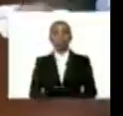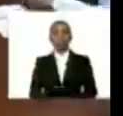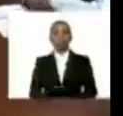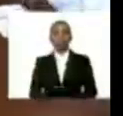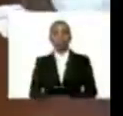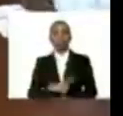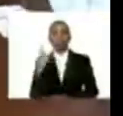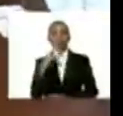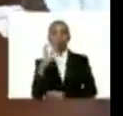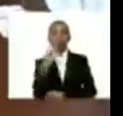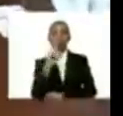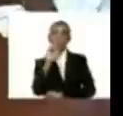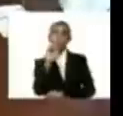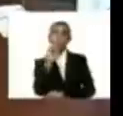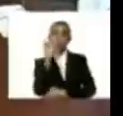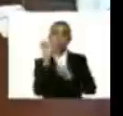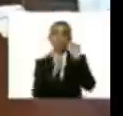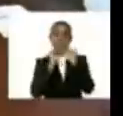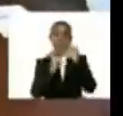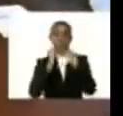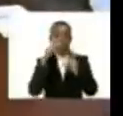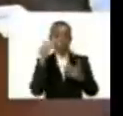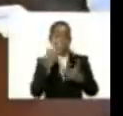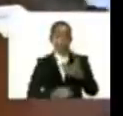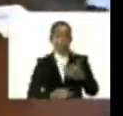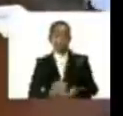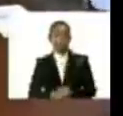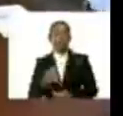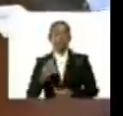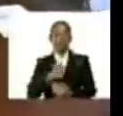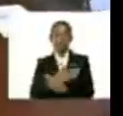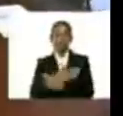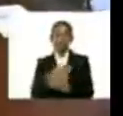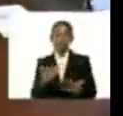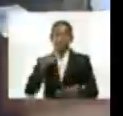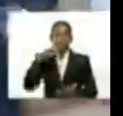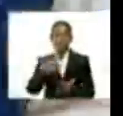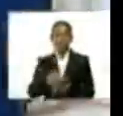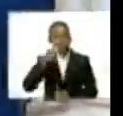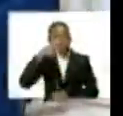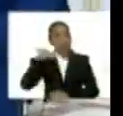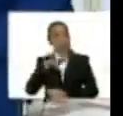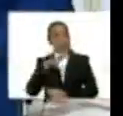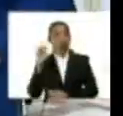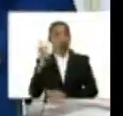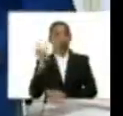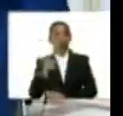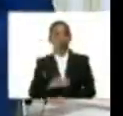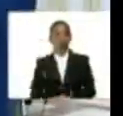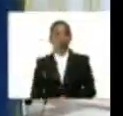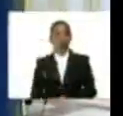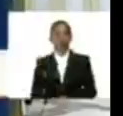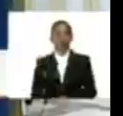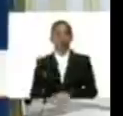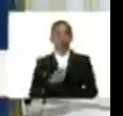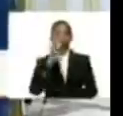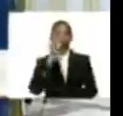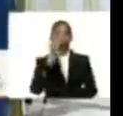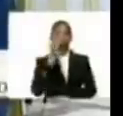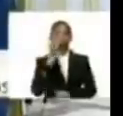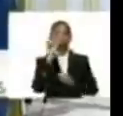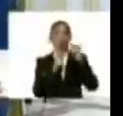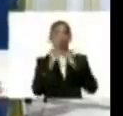Solo Colombia tiene una máquina y yo ofrecí a nombre del pueblo de Venezuela dos máquinas